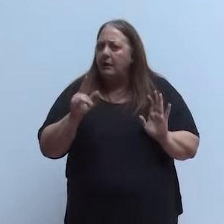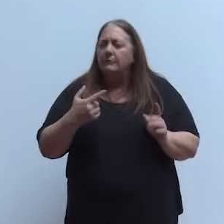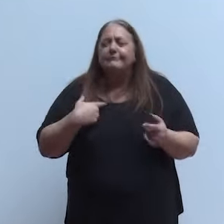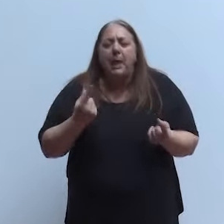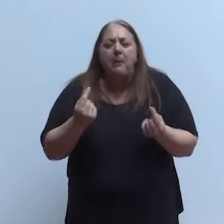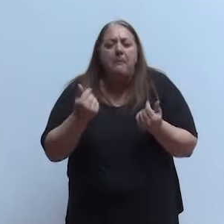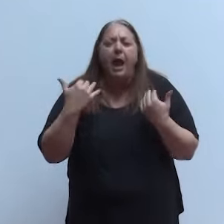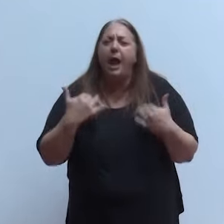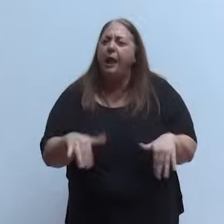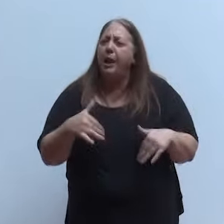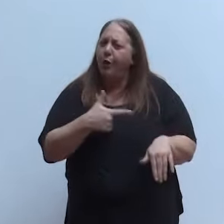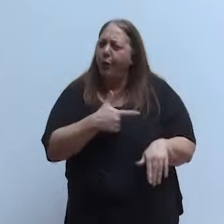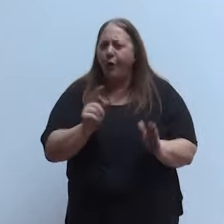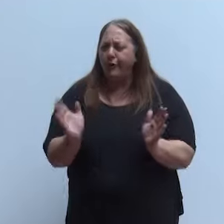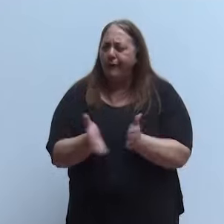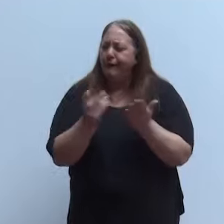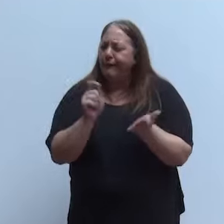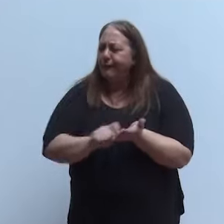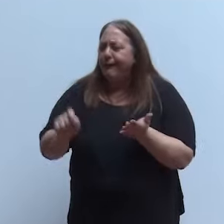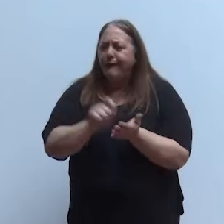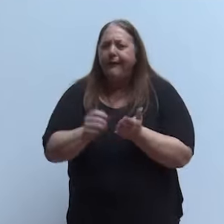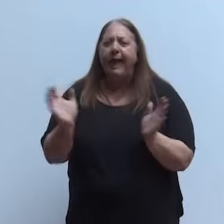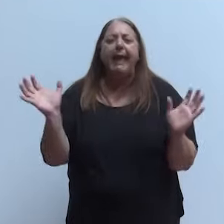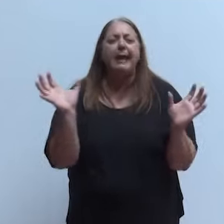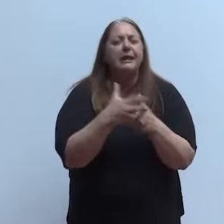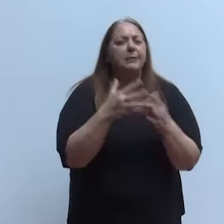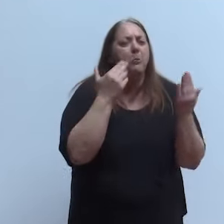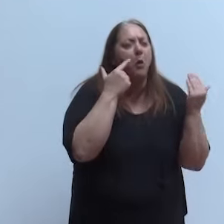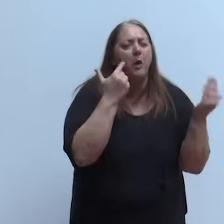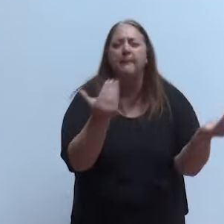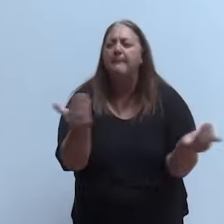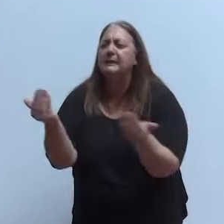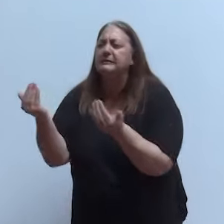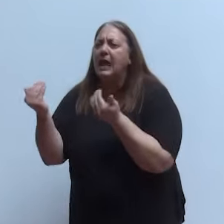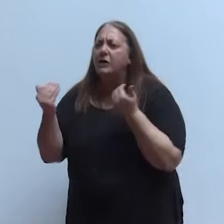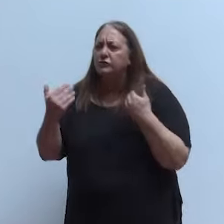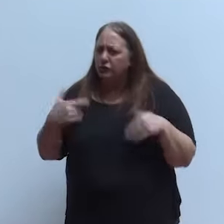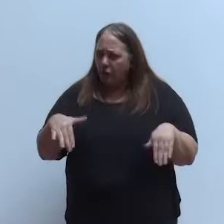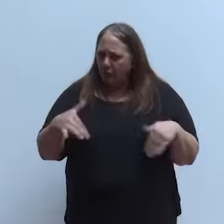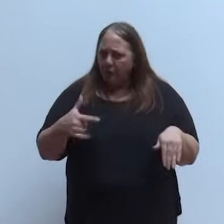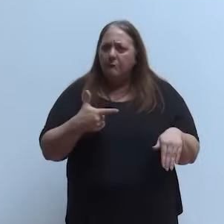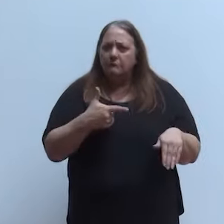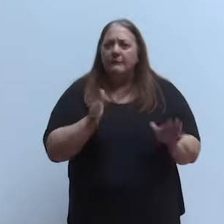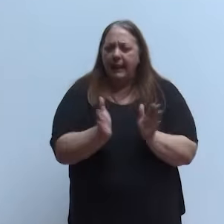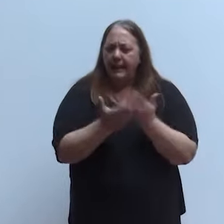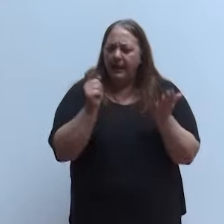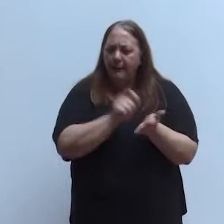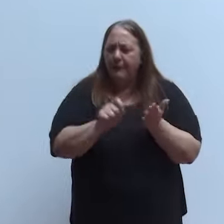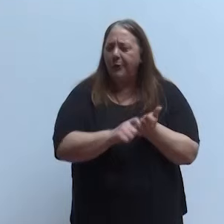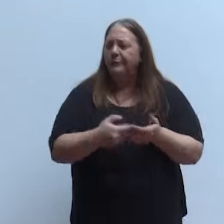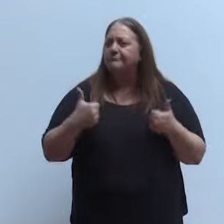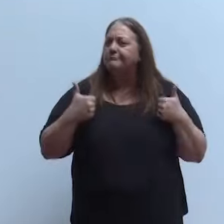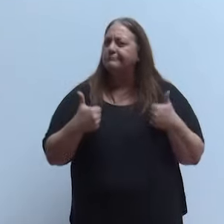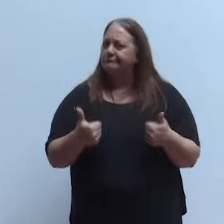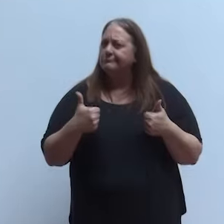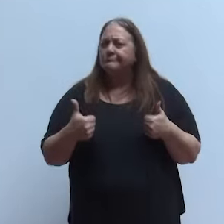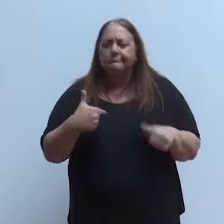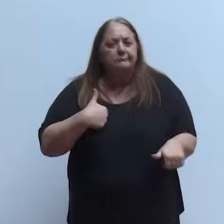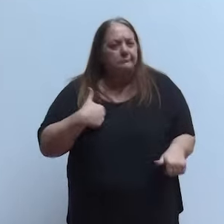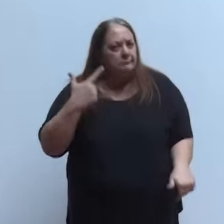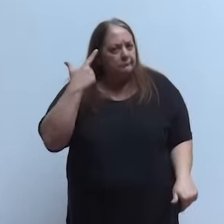haya puesto se haya puesto a investigar y que saquen este producto que la verdad que a mí me me